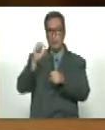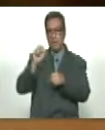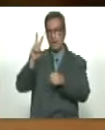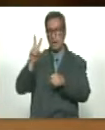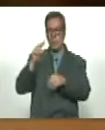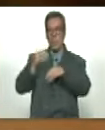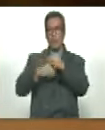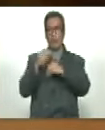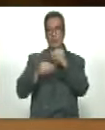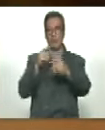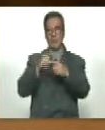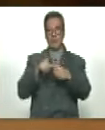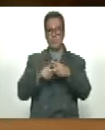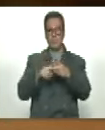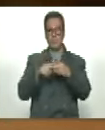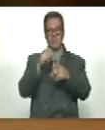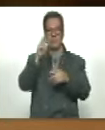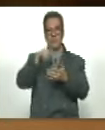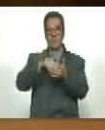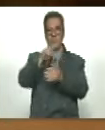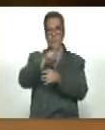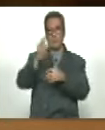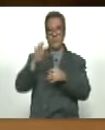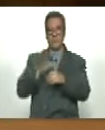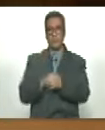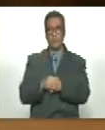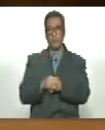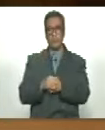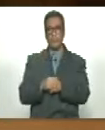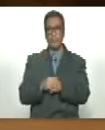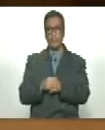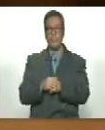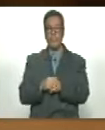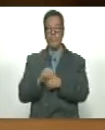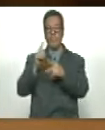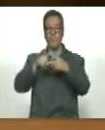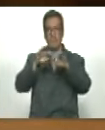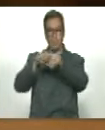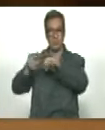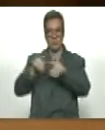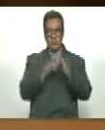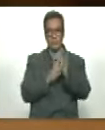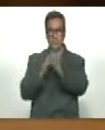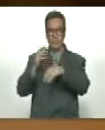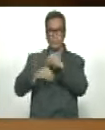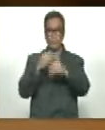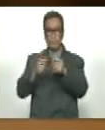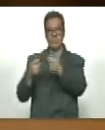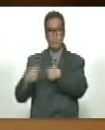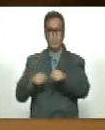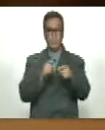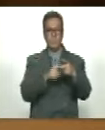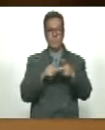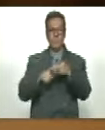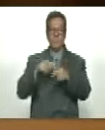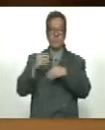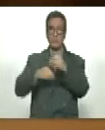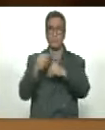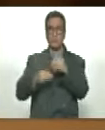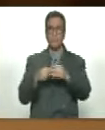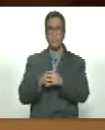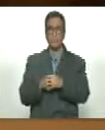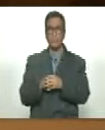Venezuela correspondiente al ejercicio fiscal 2024. Ciudadana secretaria, sírvase a realizar los trámites administrativos